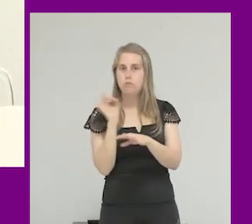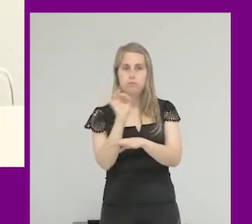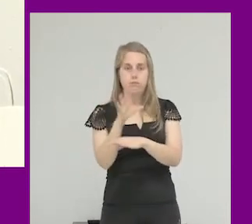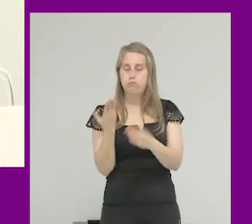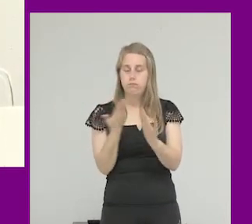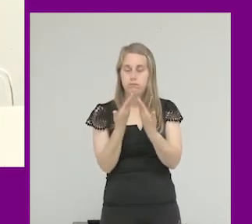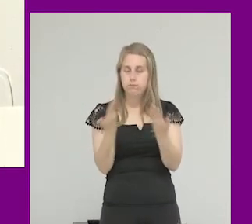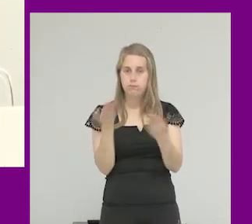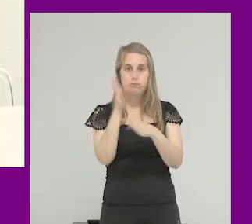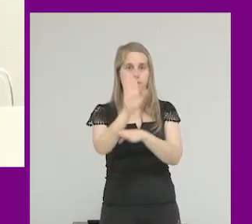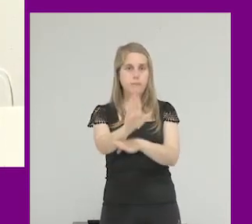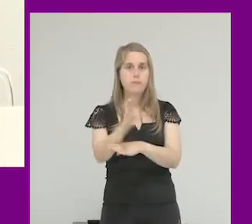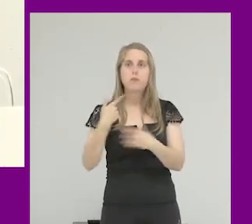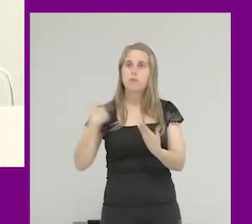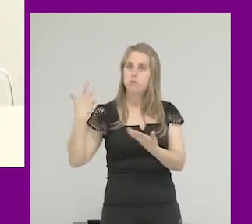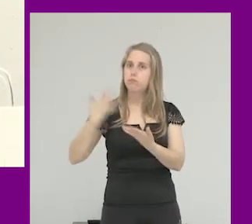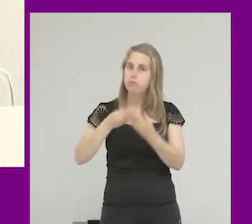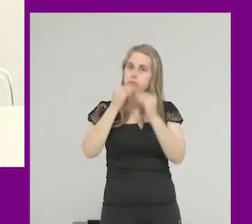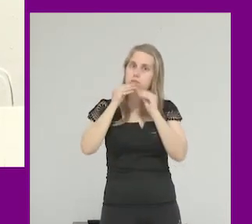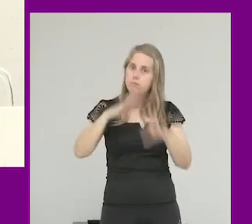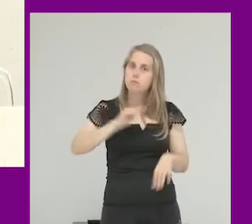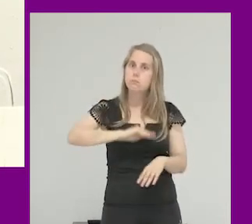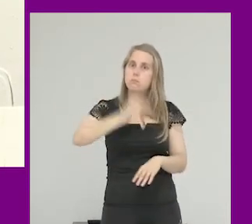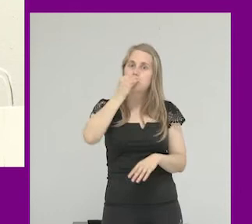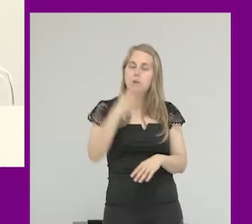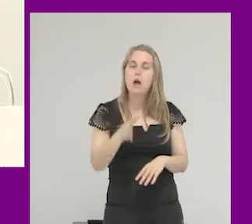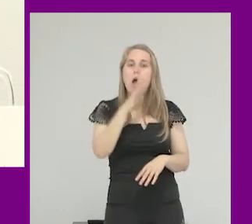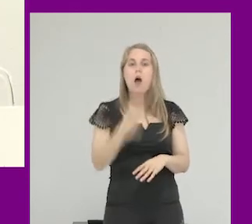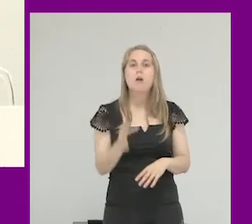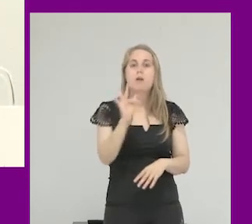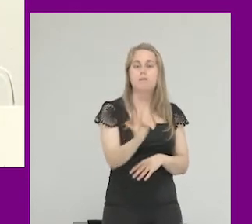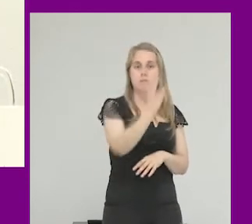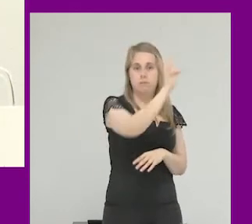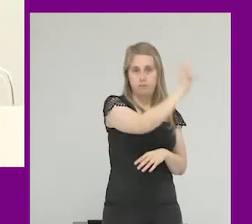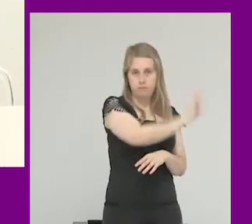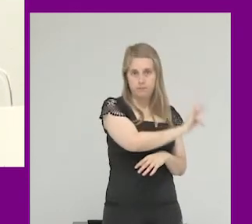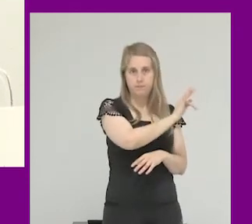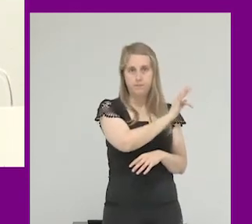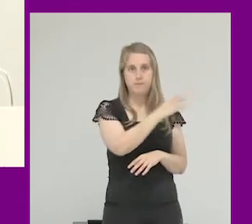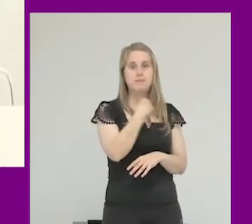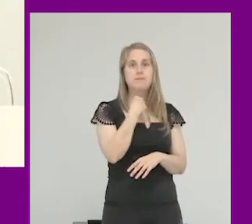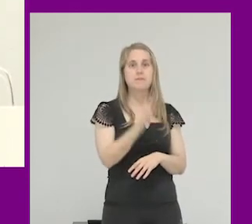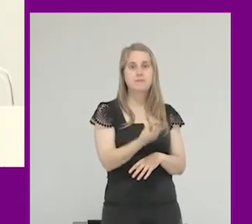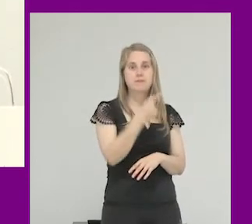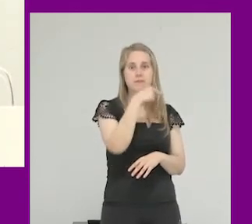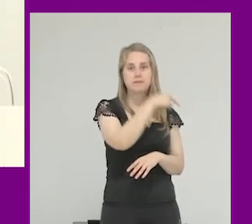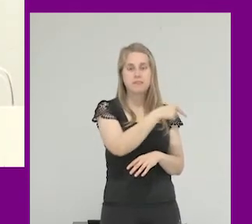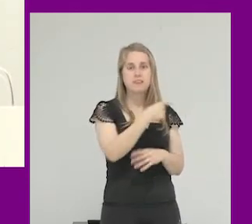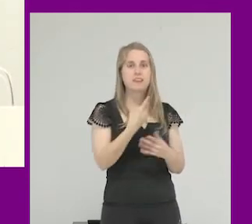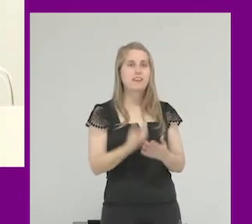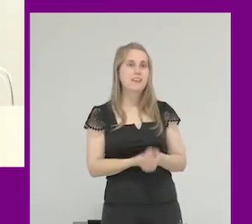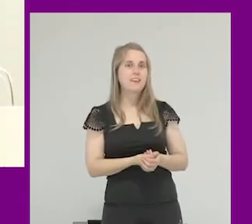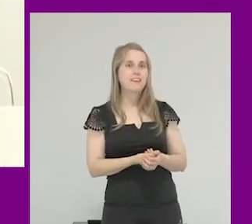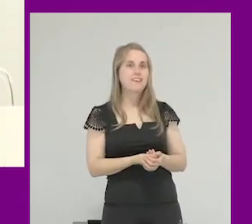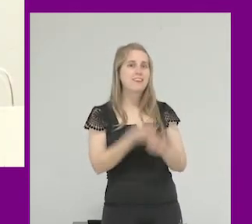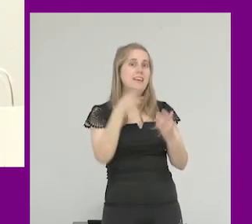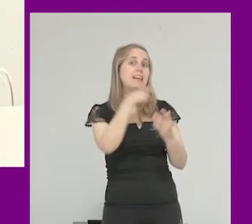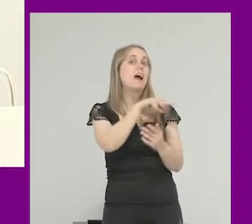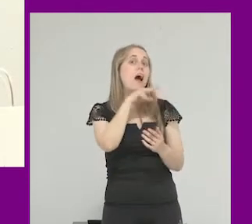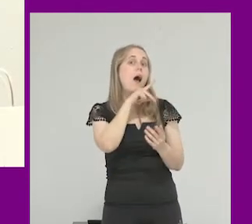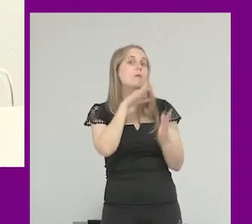es un gran legado. Y sin más, le cedo la palabra a ella, que os va a hablar